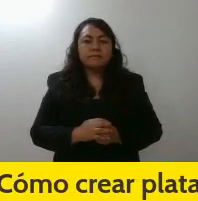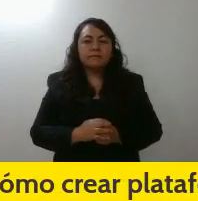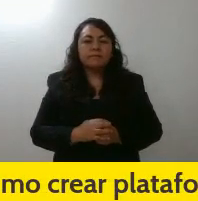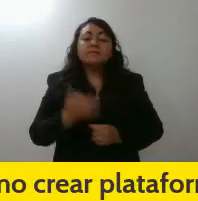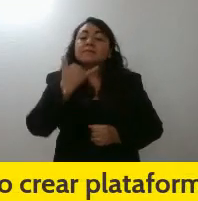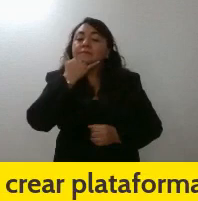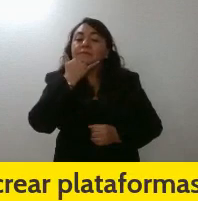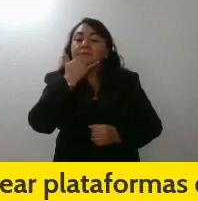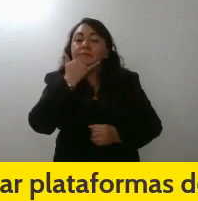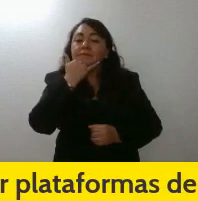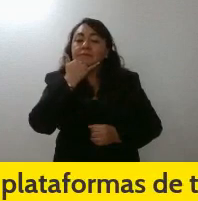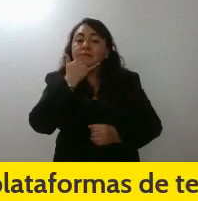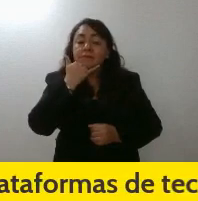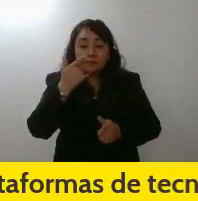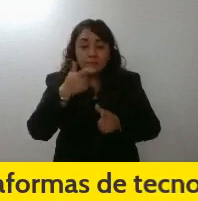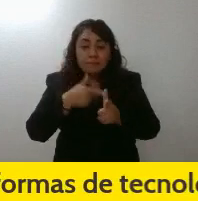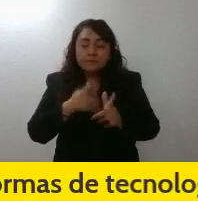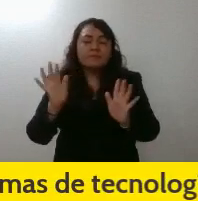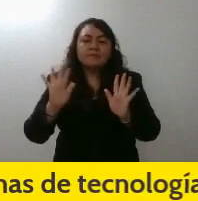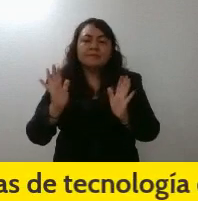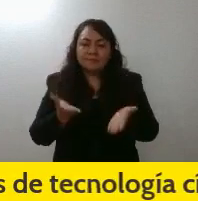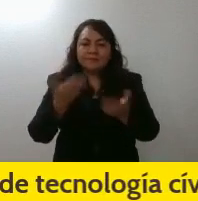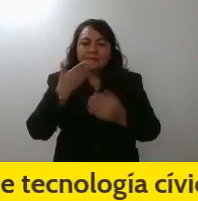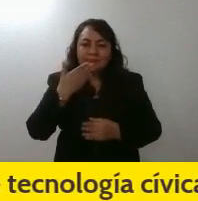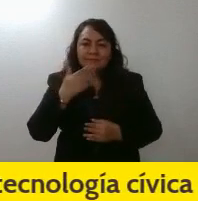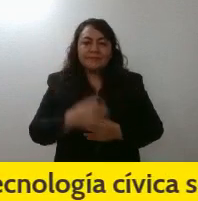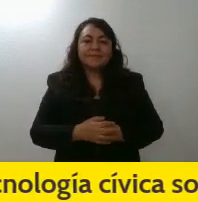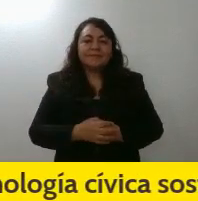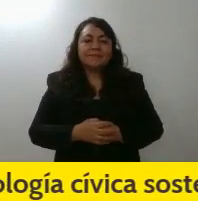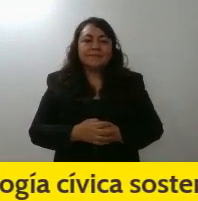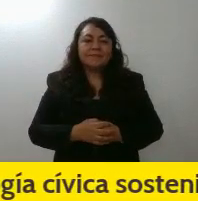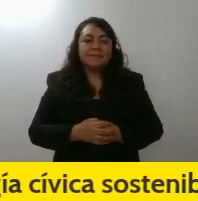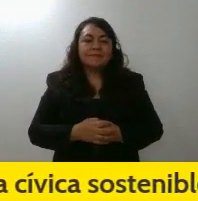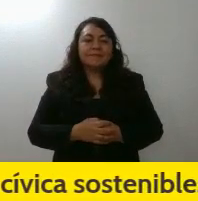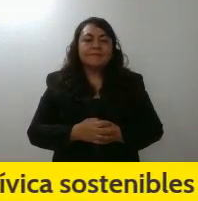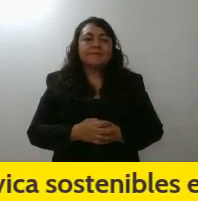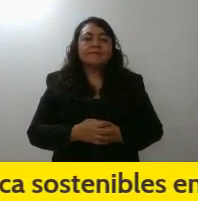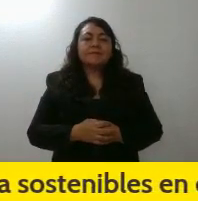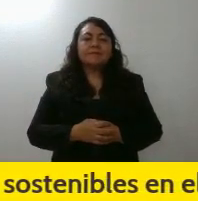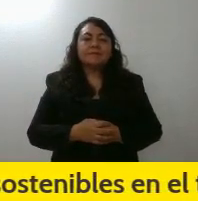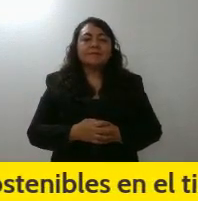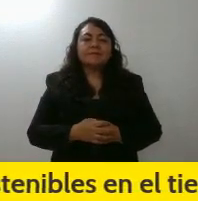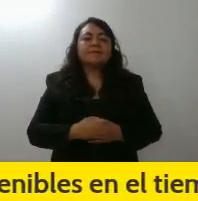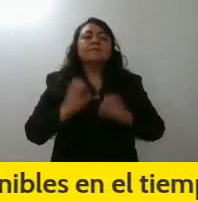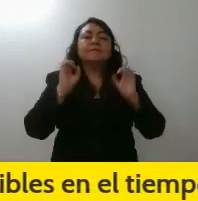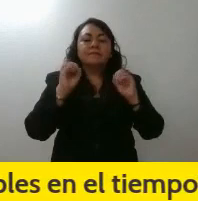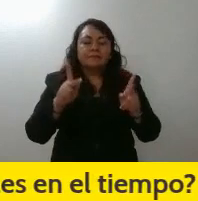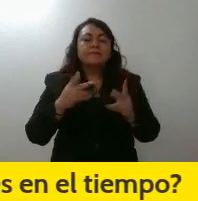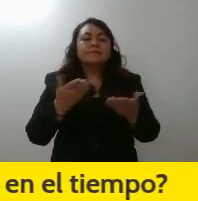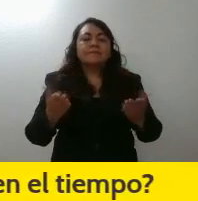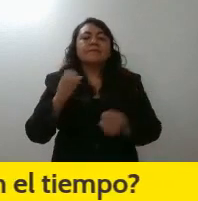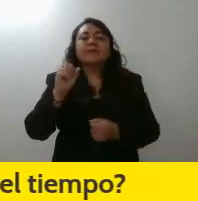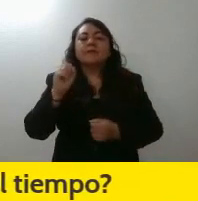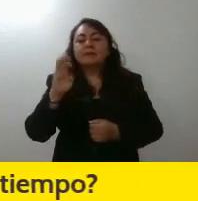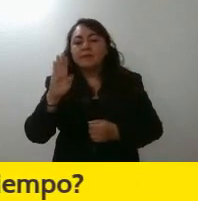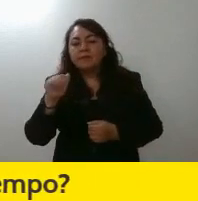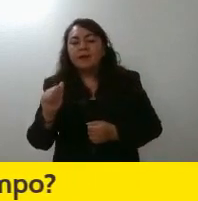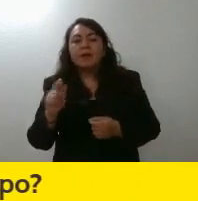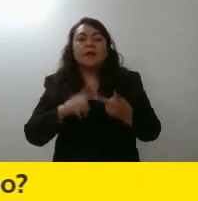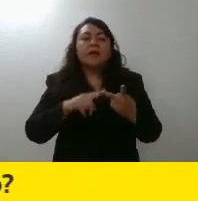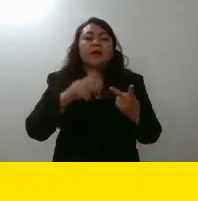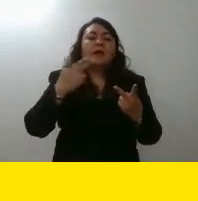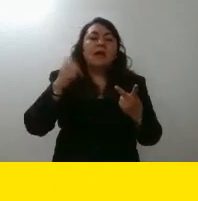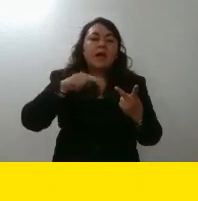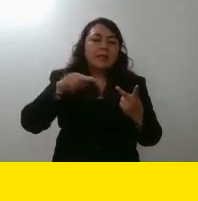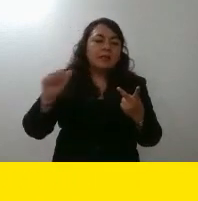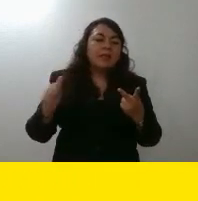Perdón, Hanna, no sé si querés comentar algo. No, está bien. Bueno, Seba, Hanna y Manol, nada,